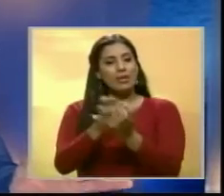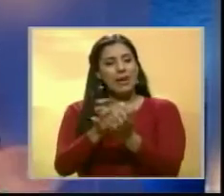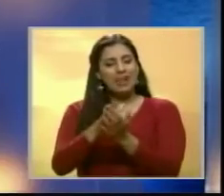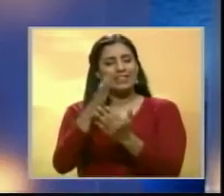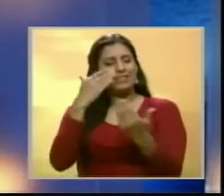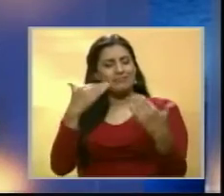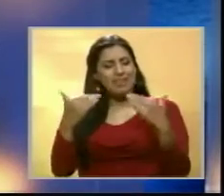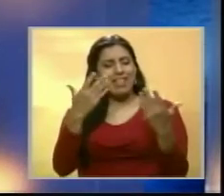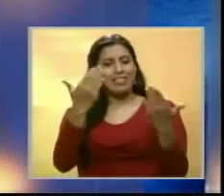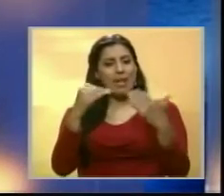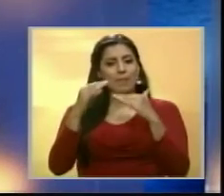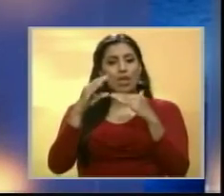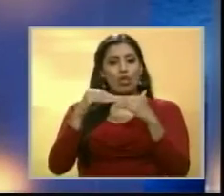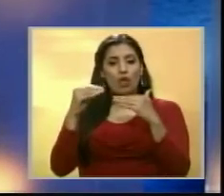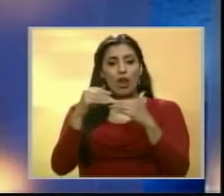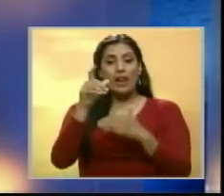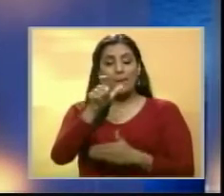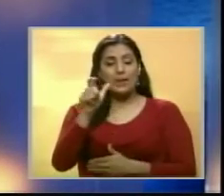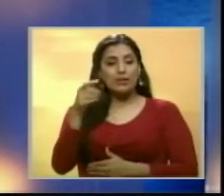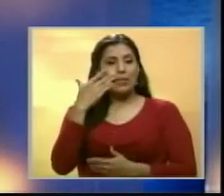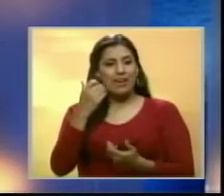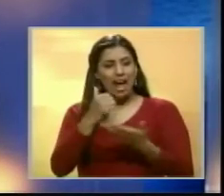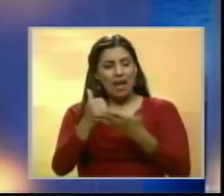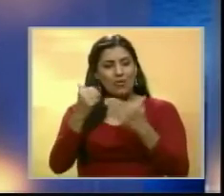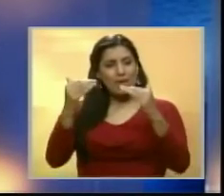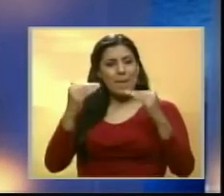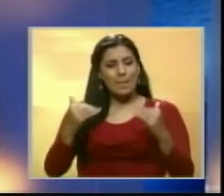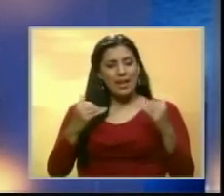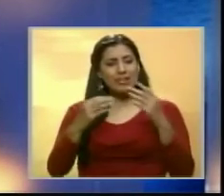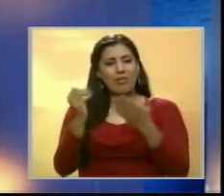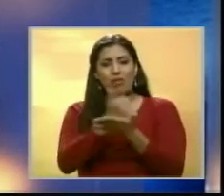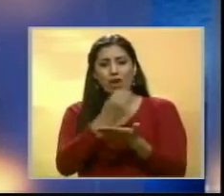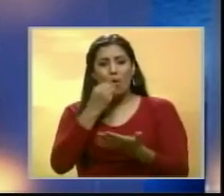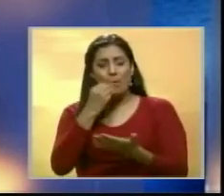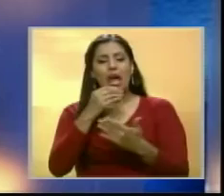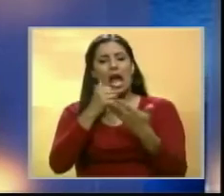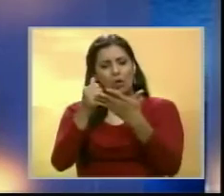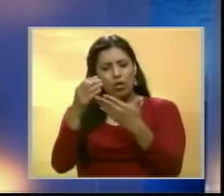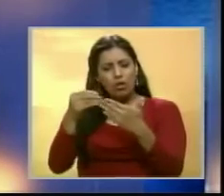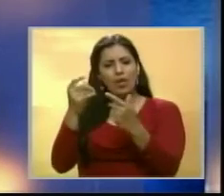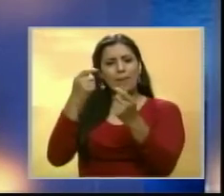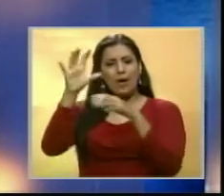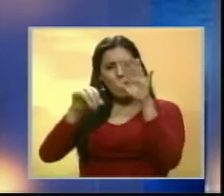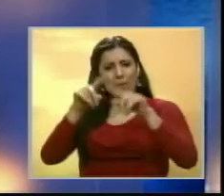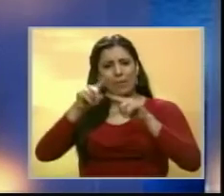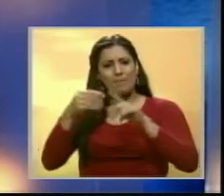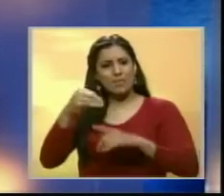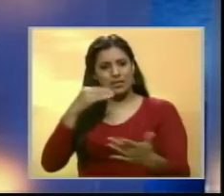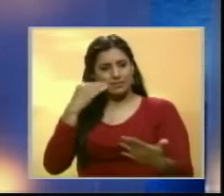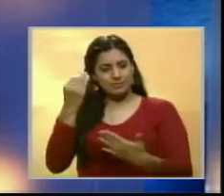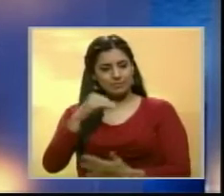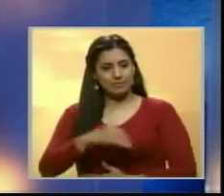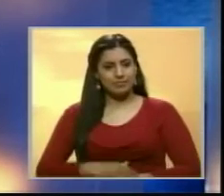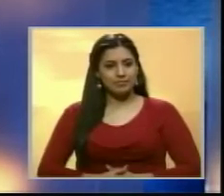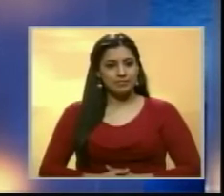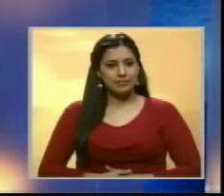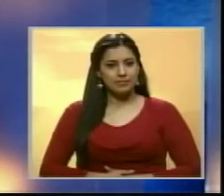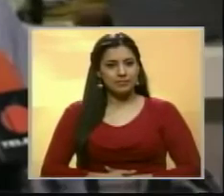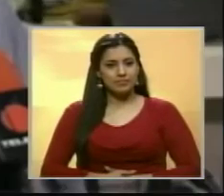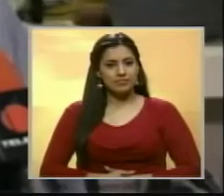otorgamiento de divisas a empresarios como medida para minimizar el desabastecimiento en la entidad insular. María Marcano nos tiene la